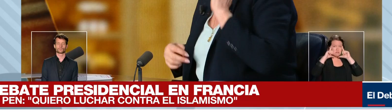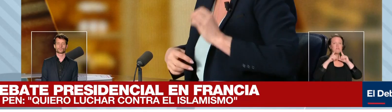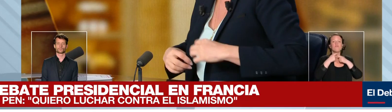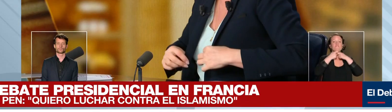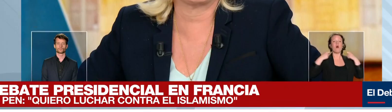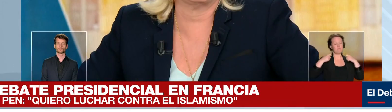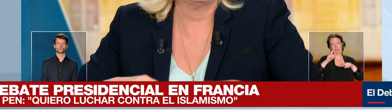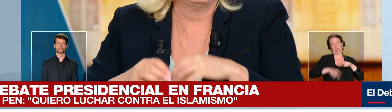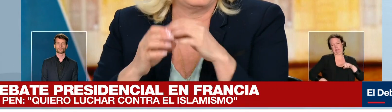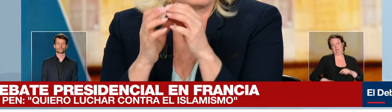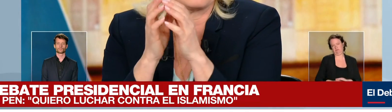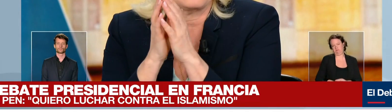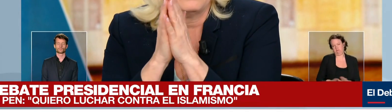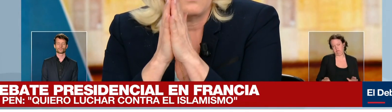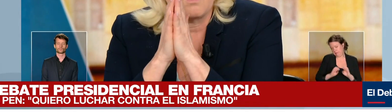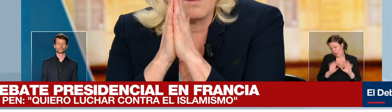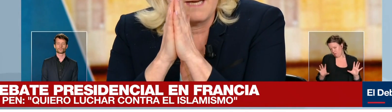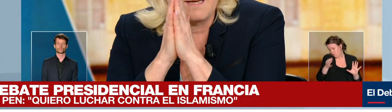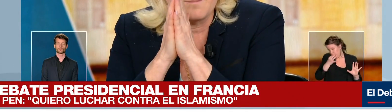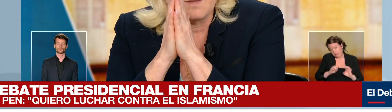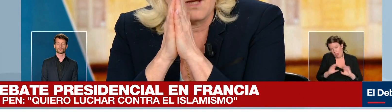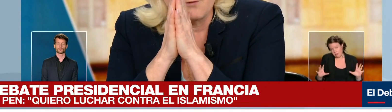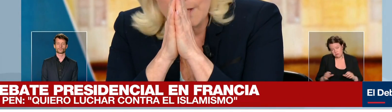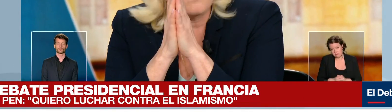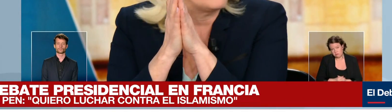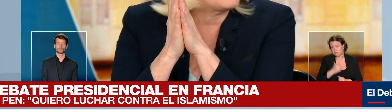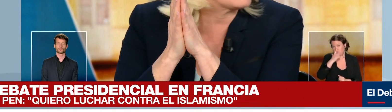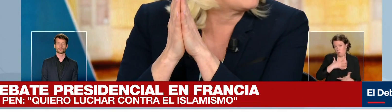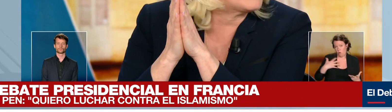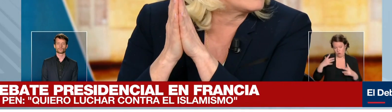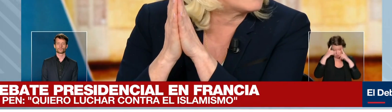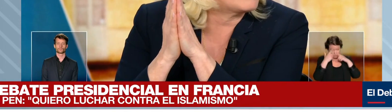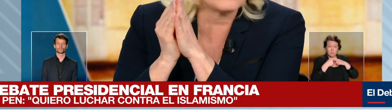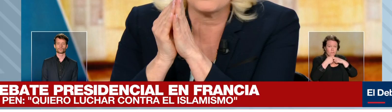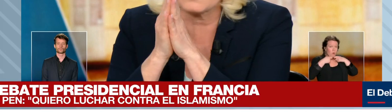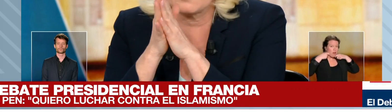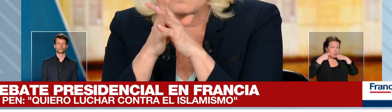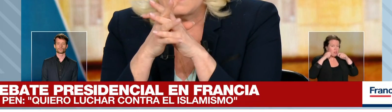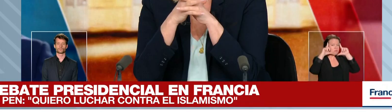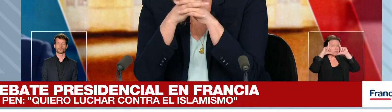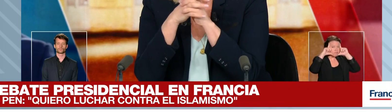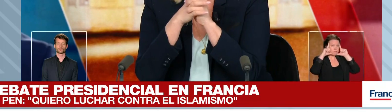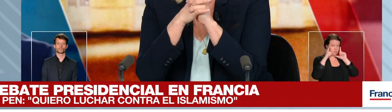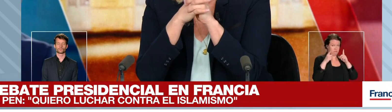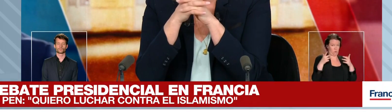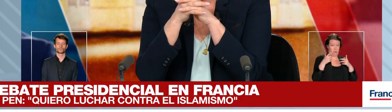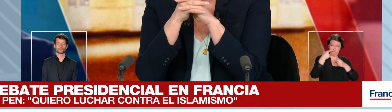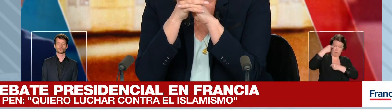el espacio público, ya lo he dicho claramente. Pienso que el velo es un uniforme impuesto por los